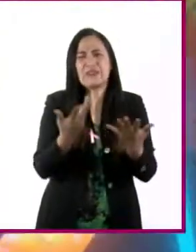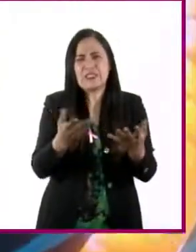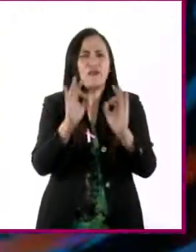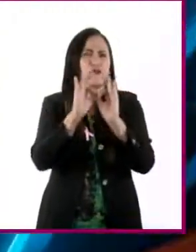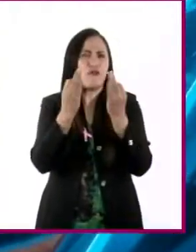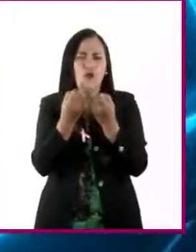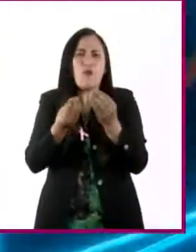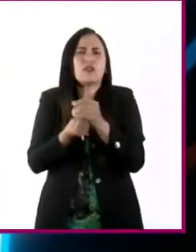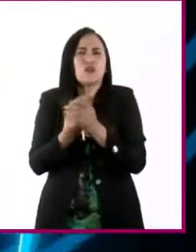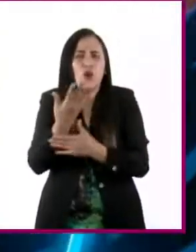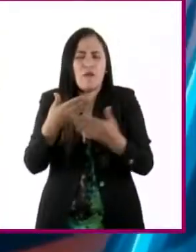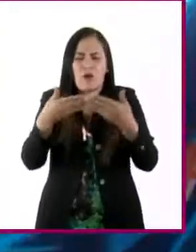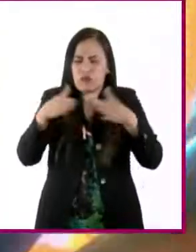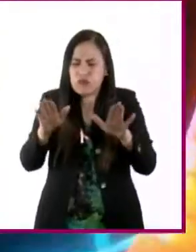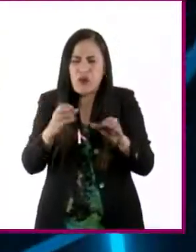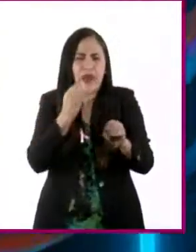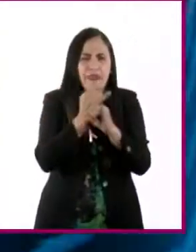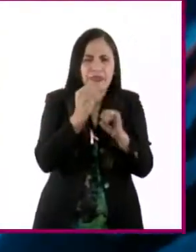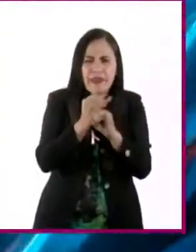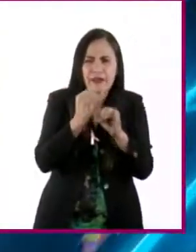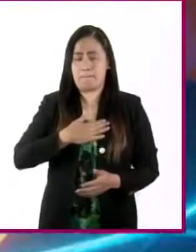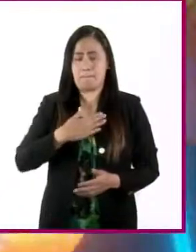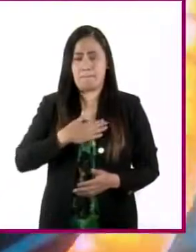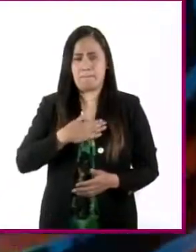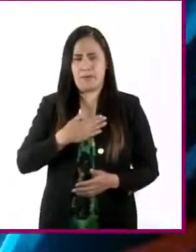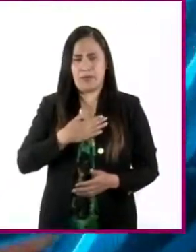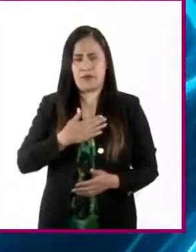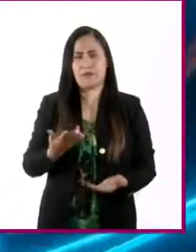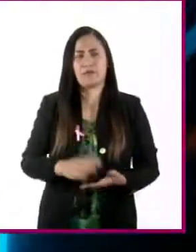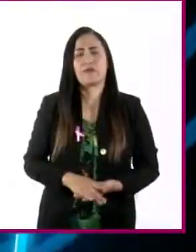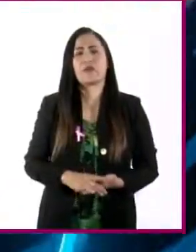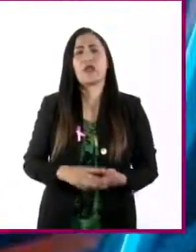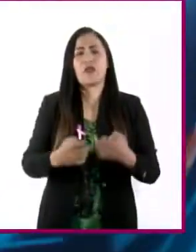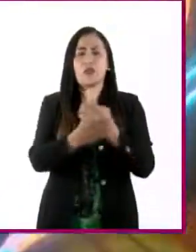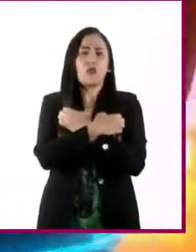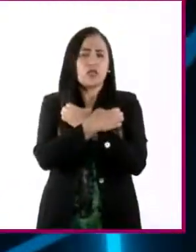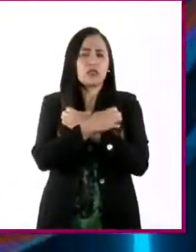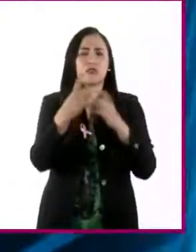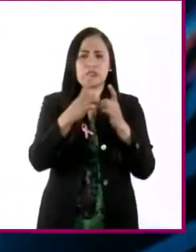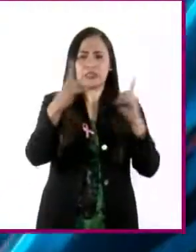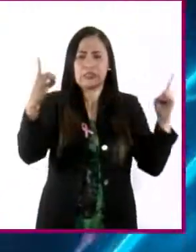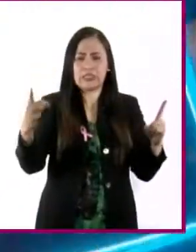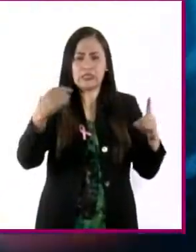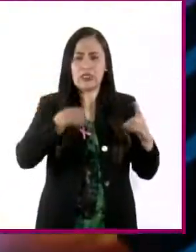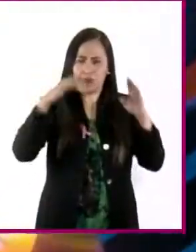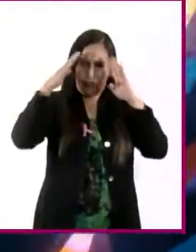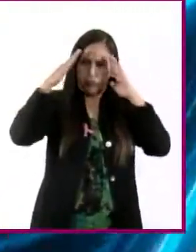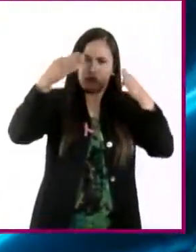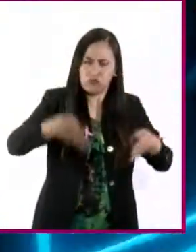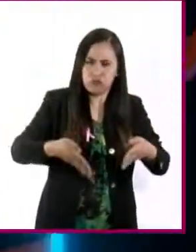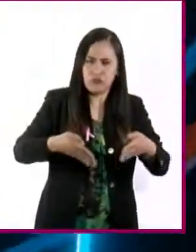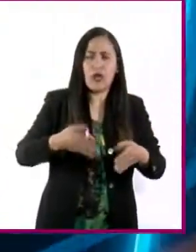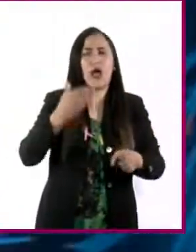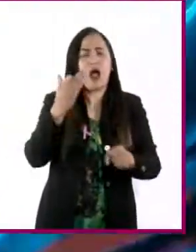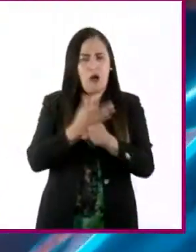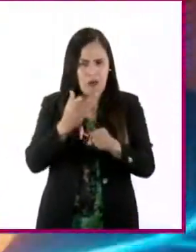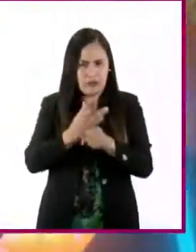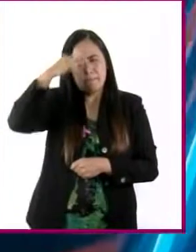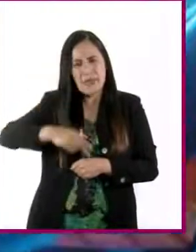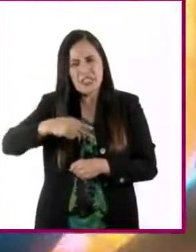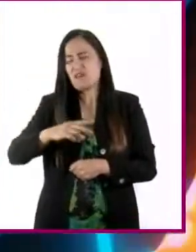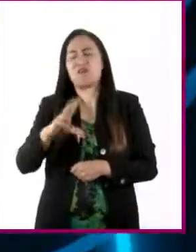mismas posibilidades de desarrollo en lo que se refiere a los contenidos digitales y a la infraestructura que sus pares que tienen la misma edad y